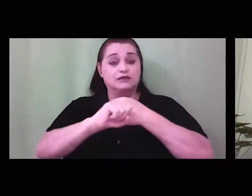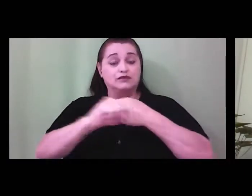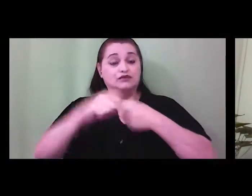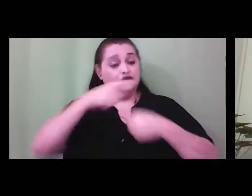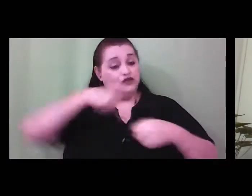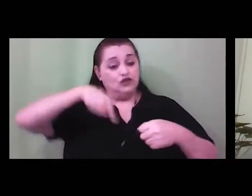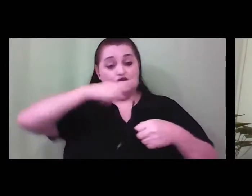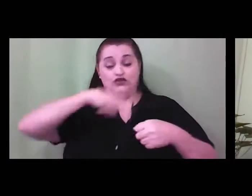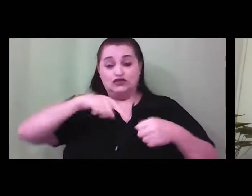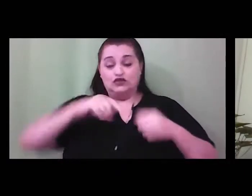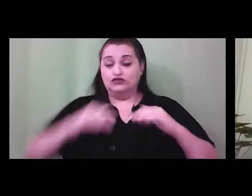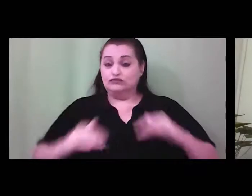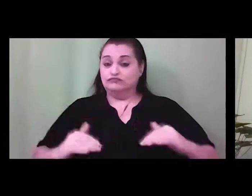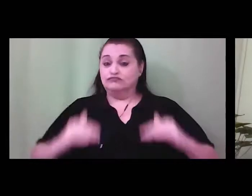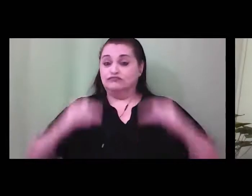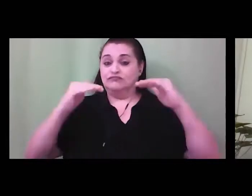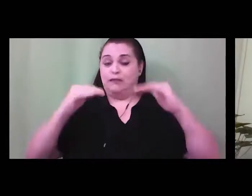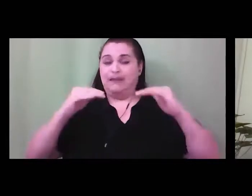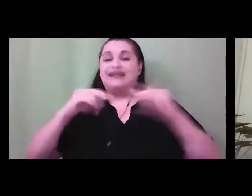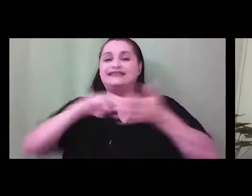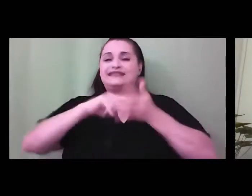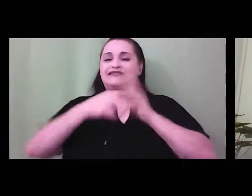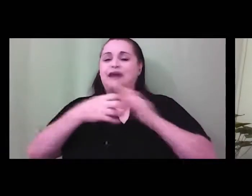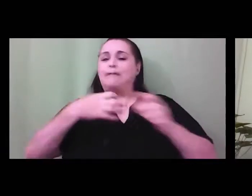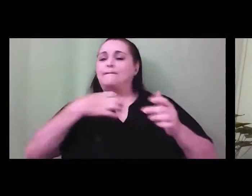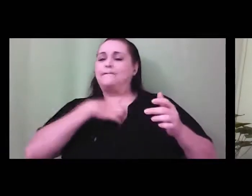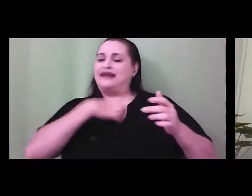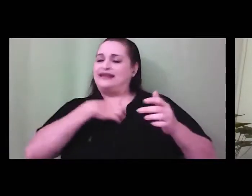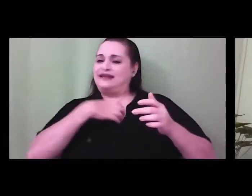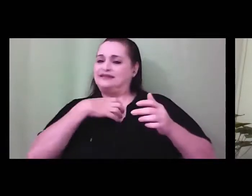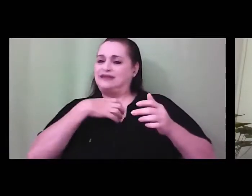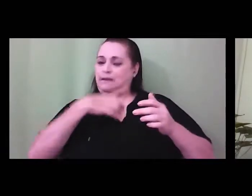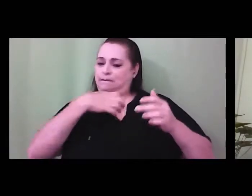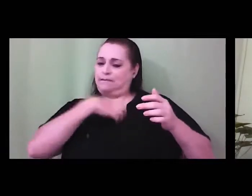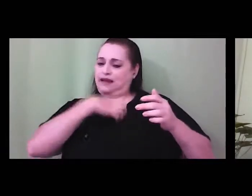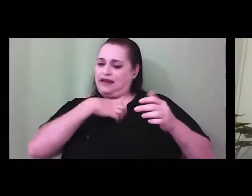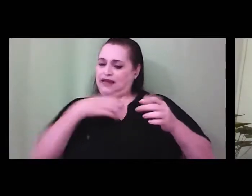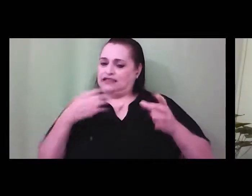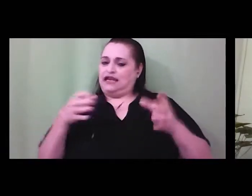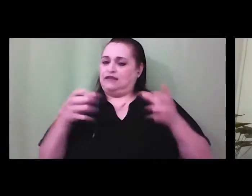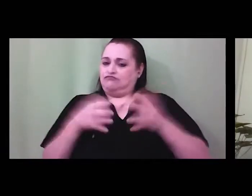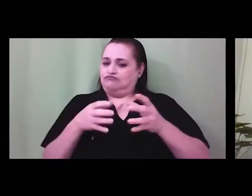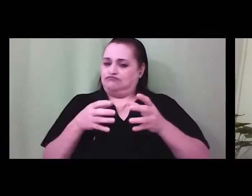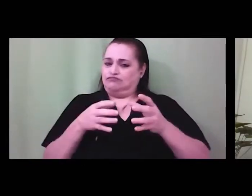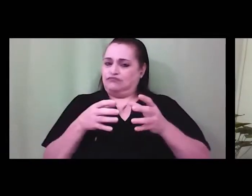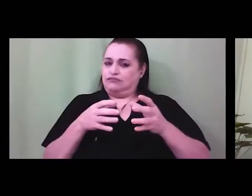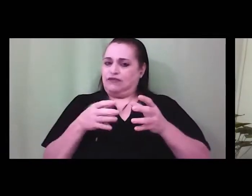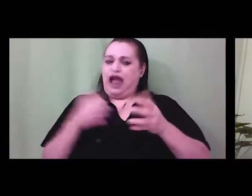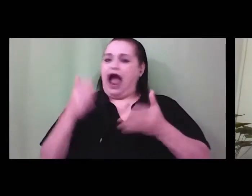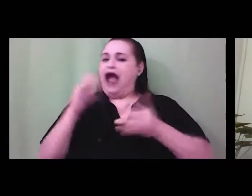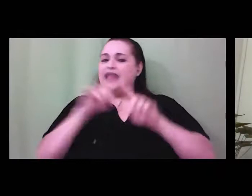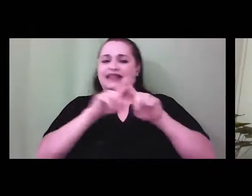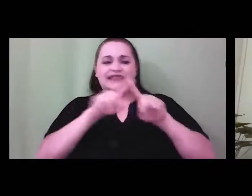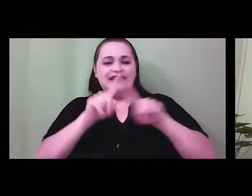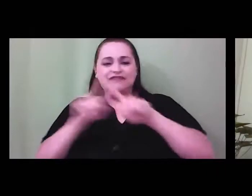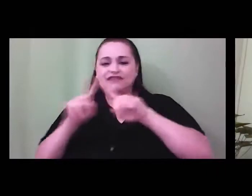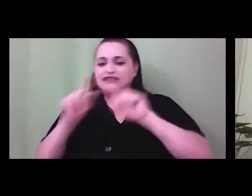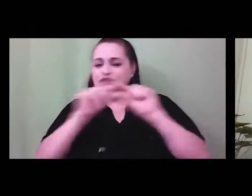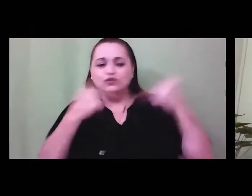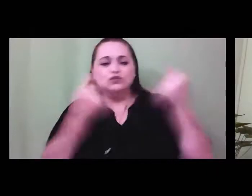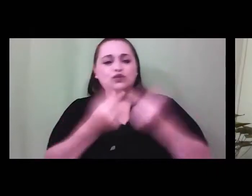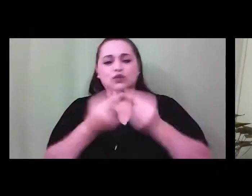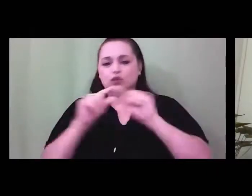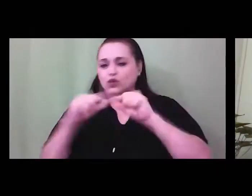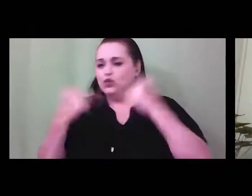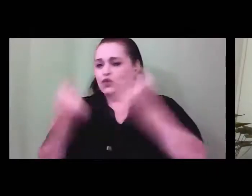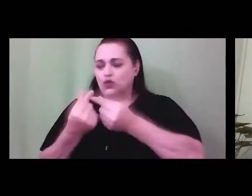somos, es pertenecer. O sea, necesitamos pertenecer a distintos grupos